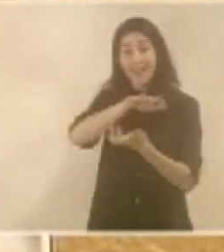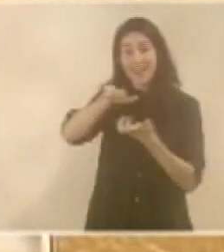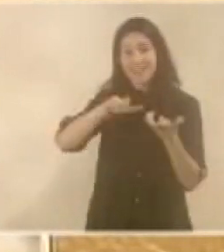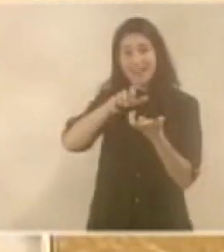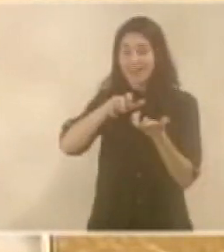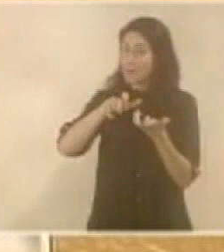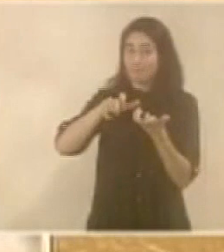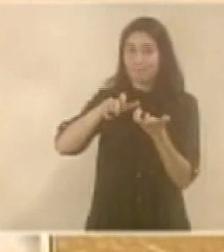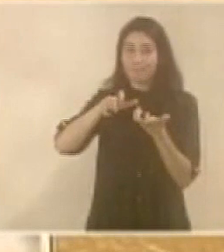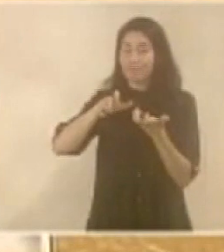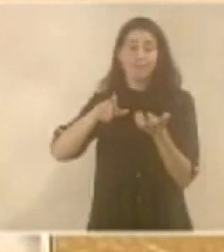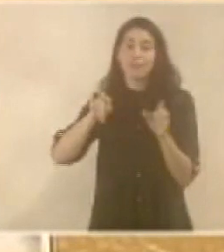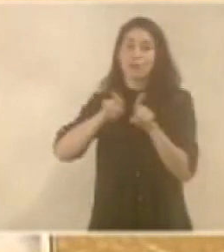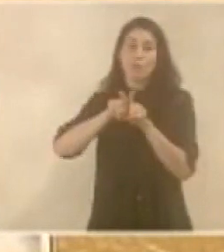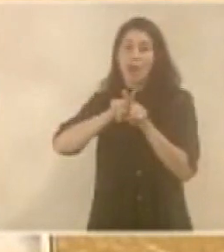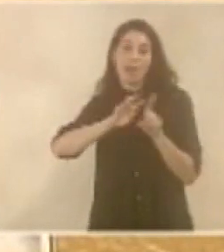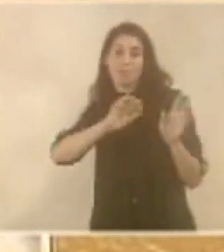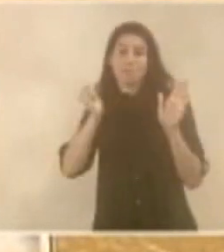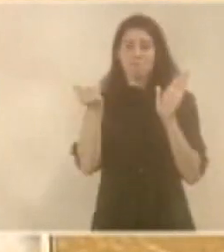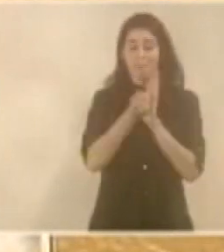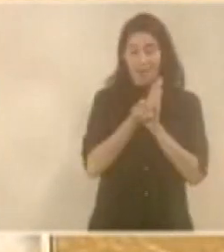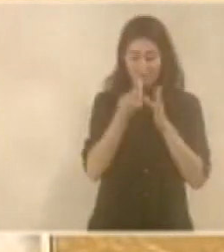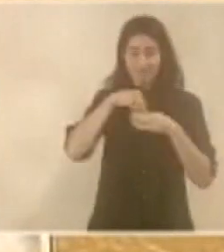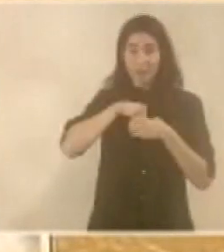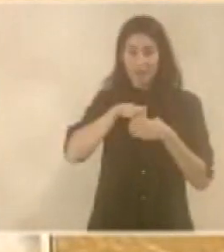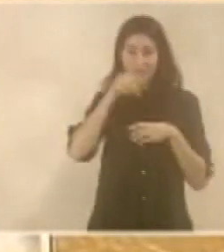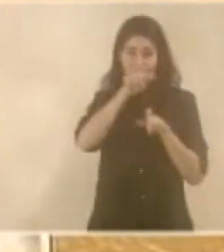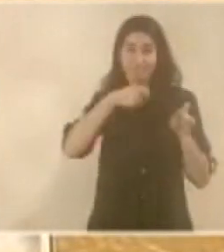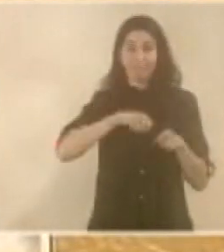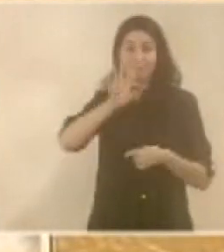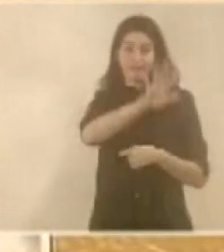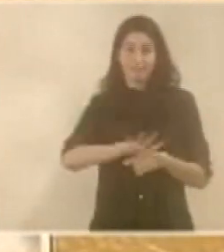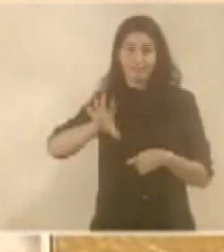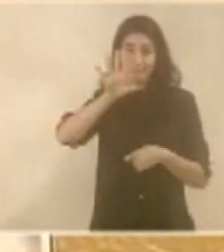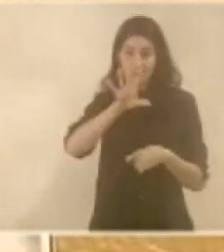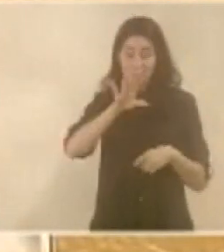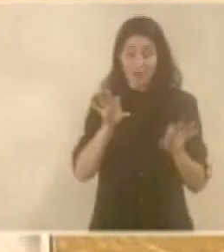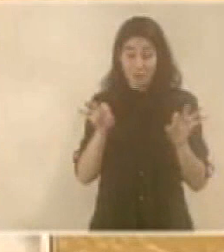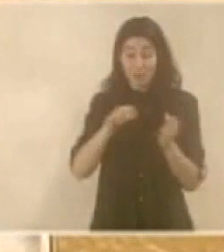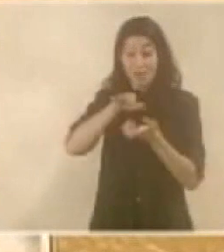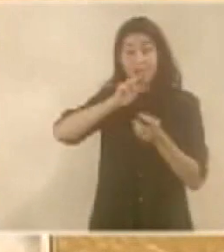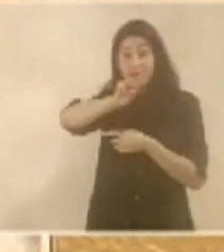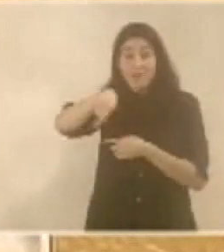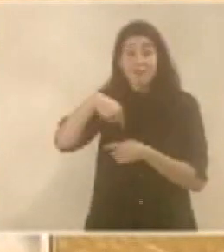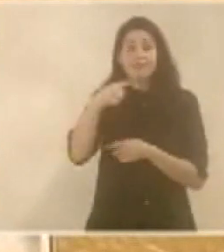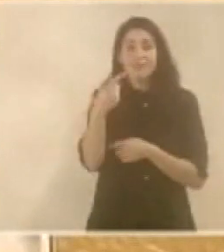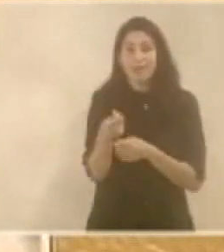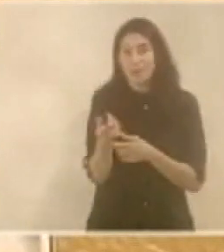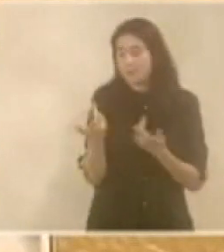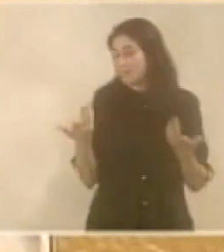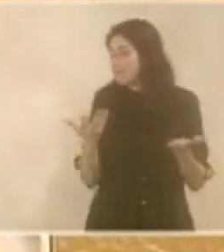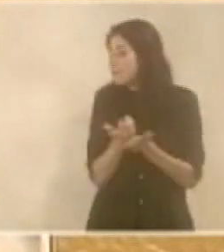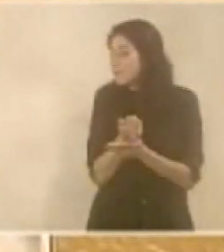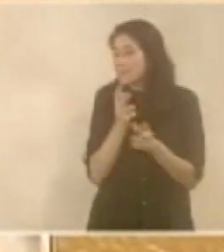nación. Tras 6 años de guerra, nuestro territorio peninsular quedó en la más espantosa ruina, con los campos